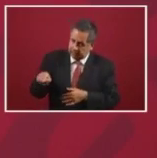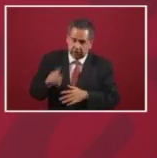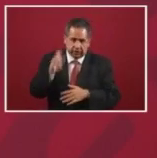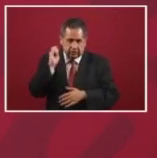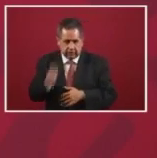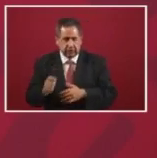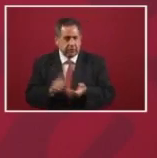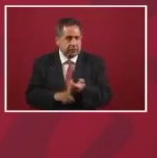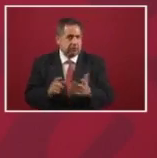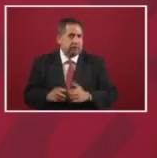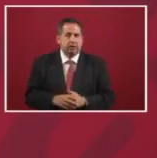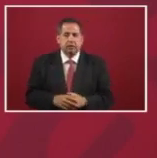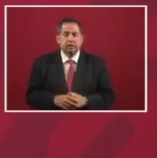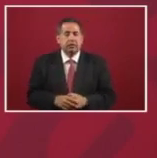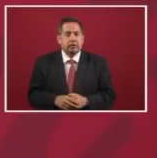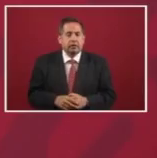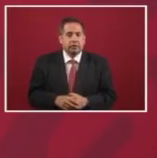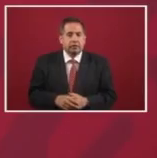decir,